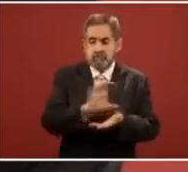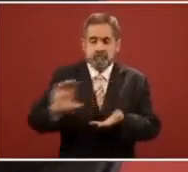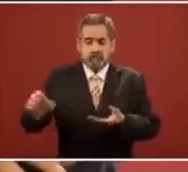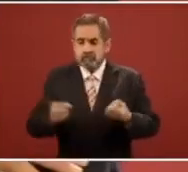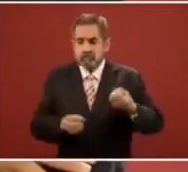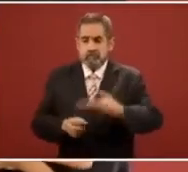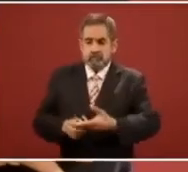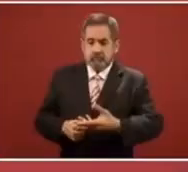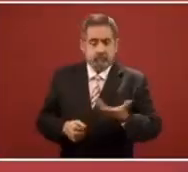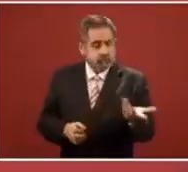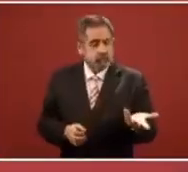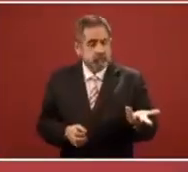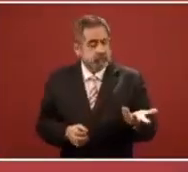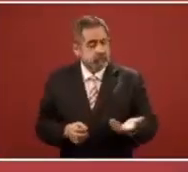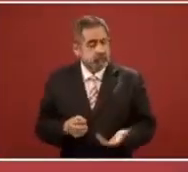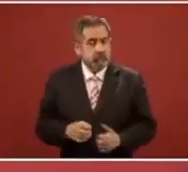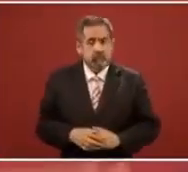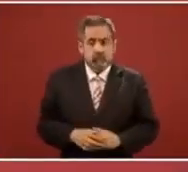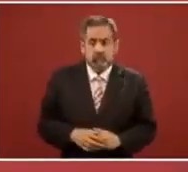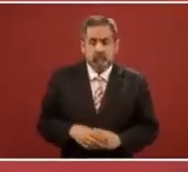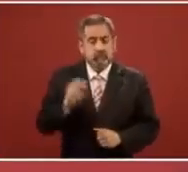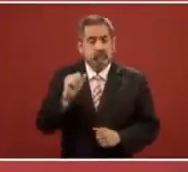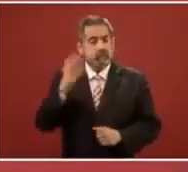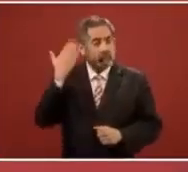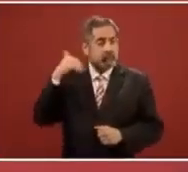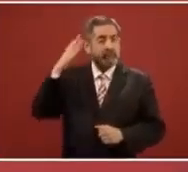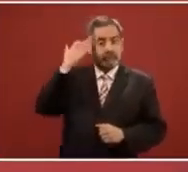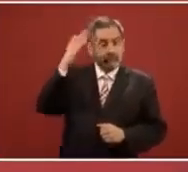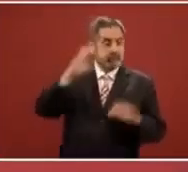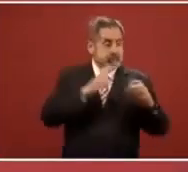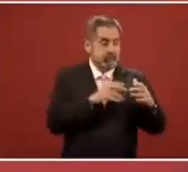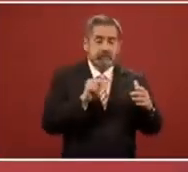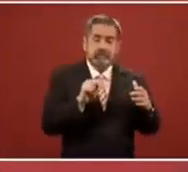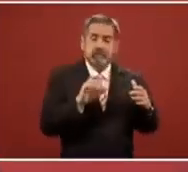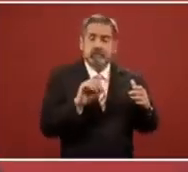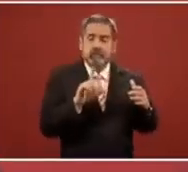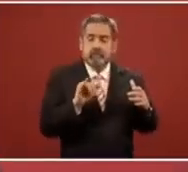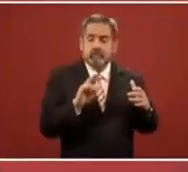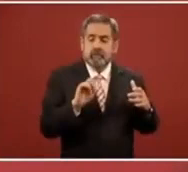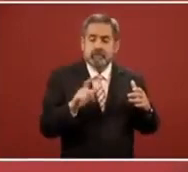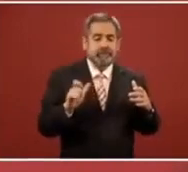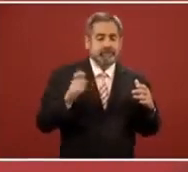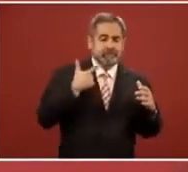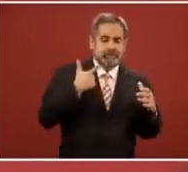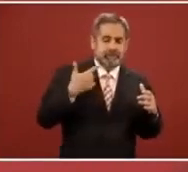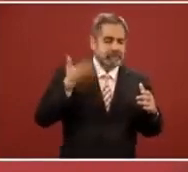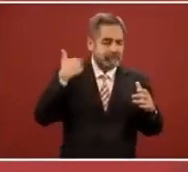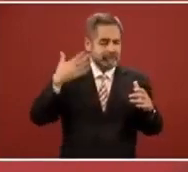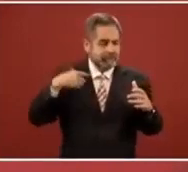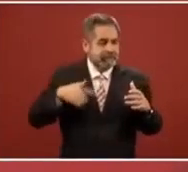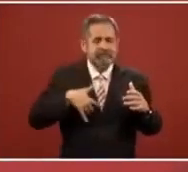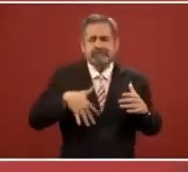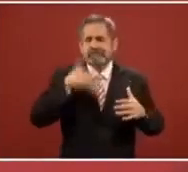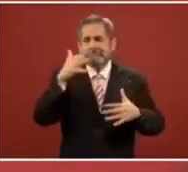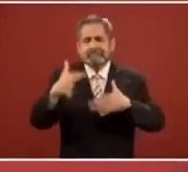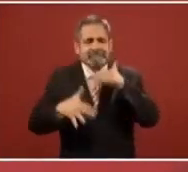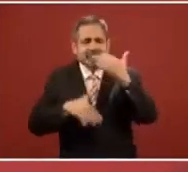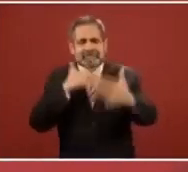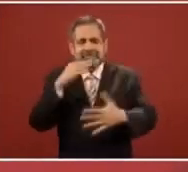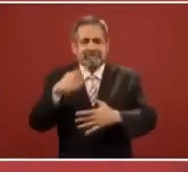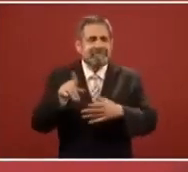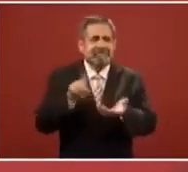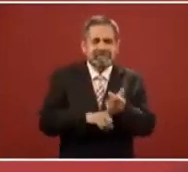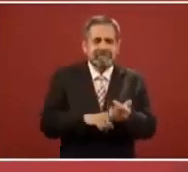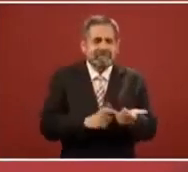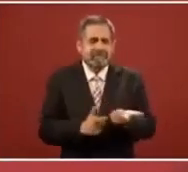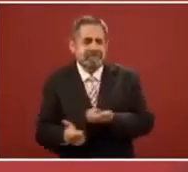Porque el periodo neoliberal fue el periodo de las tranzas fiscales,